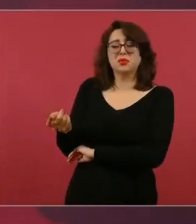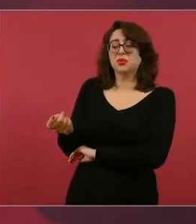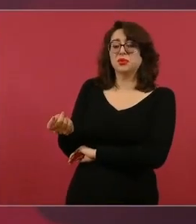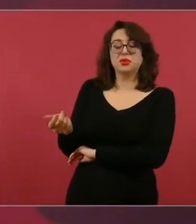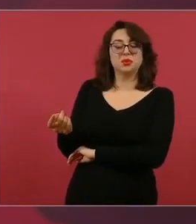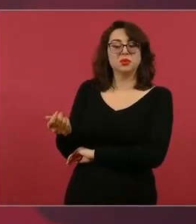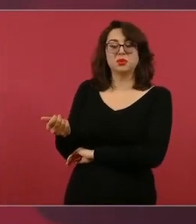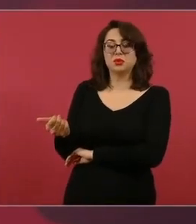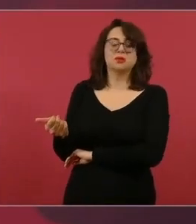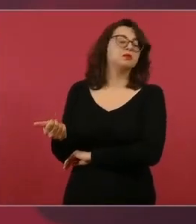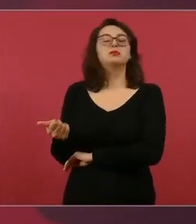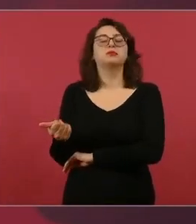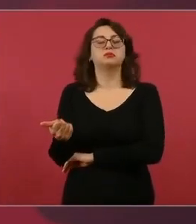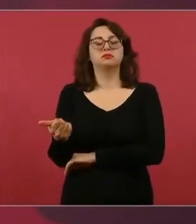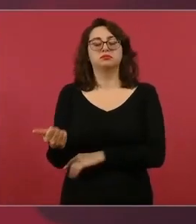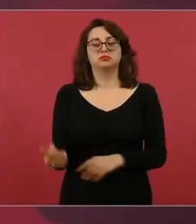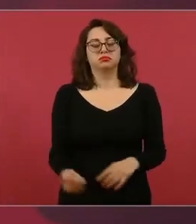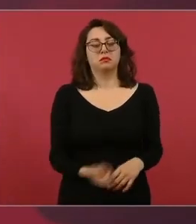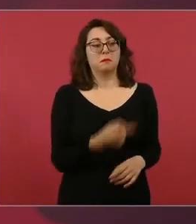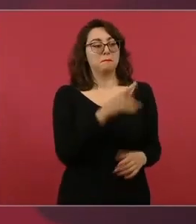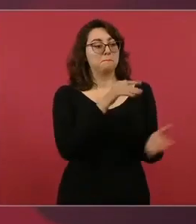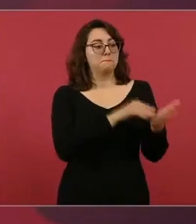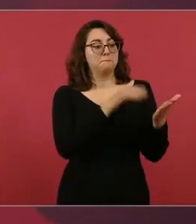Uno al millar, como se decía antes.